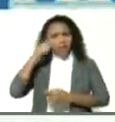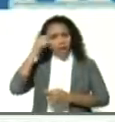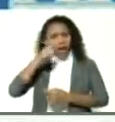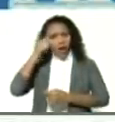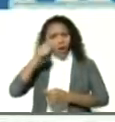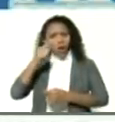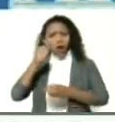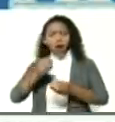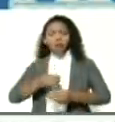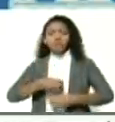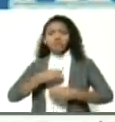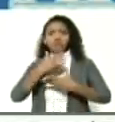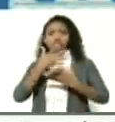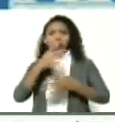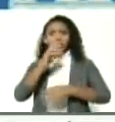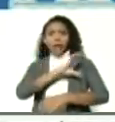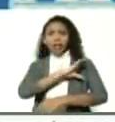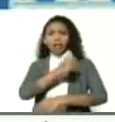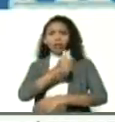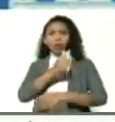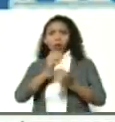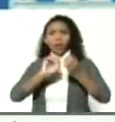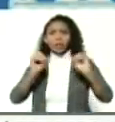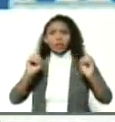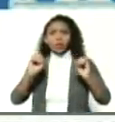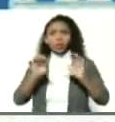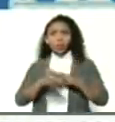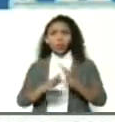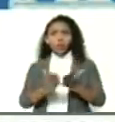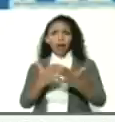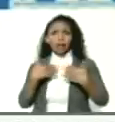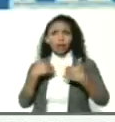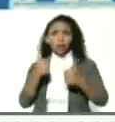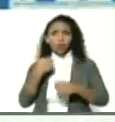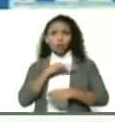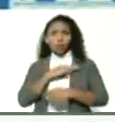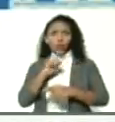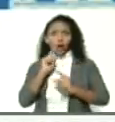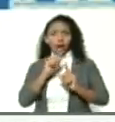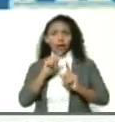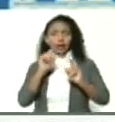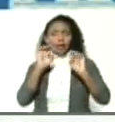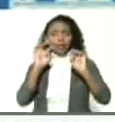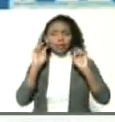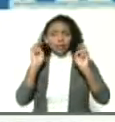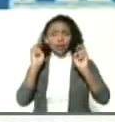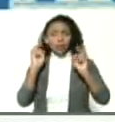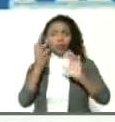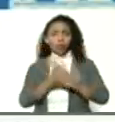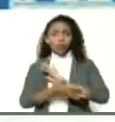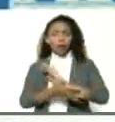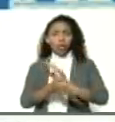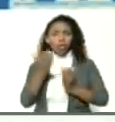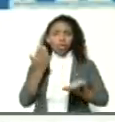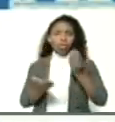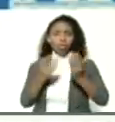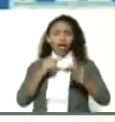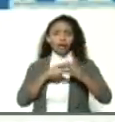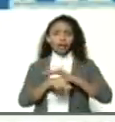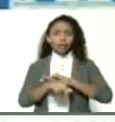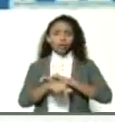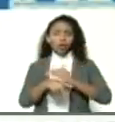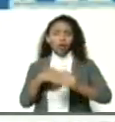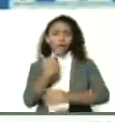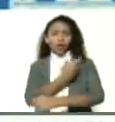de las declaraciones del director de la Organización Mundial de la Salud. Hemos abordado este tema sobre la inequidad en el acceso a las